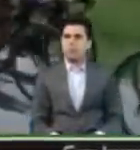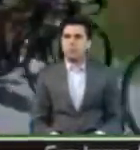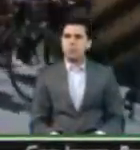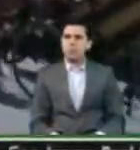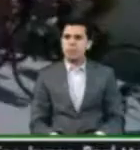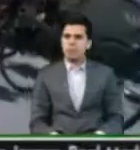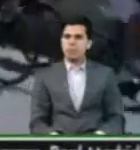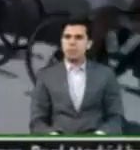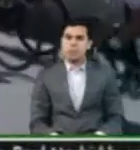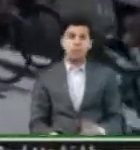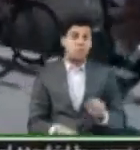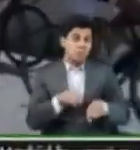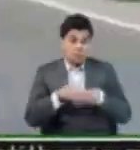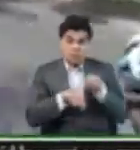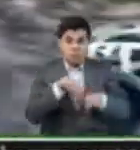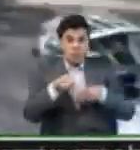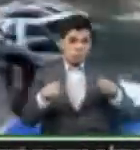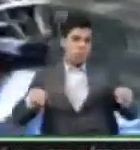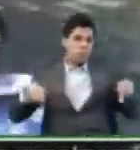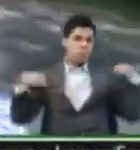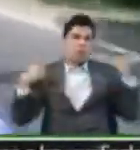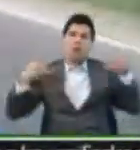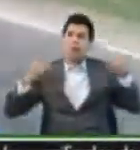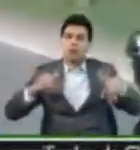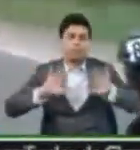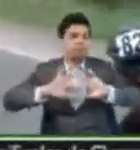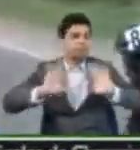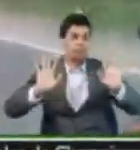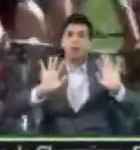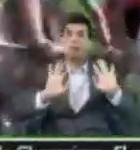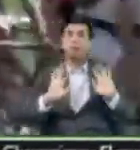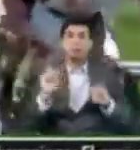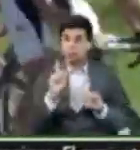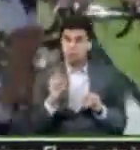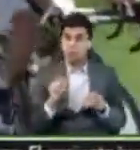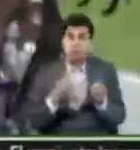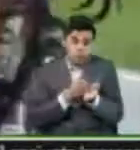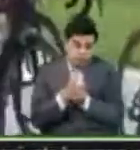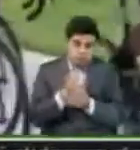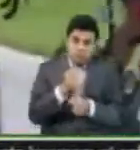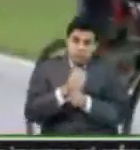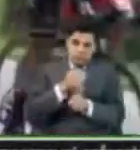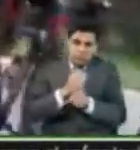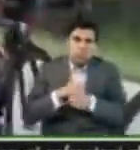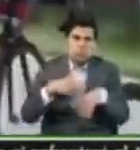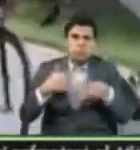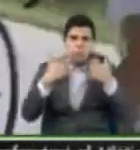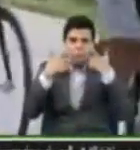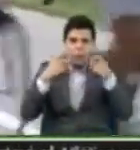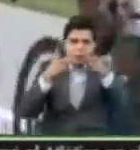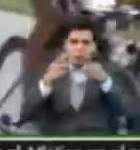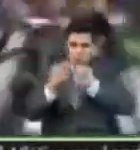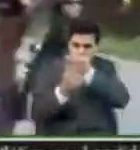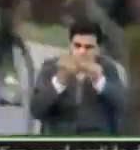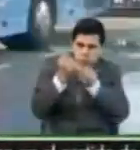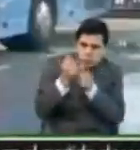Cuando se baja el telón de la carrera, la tarea no concluye. Al contrario, allí inicia el verdadero trabajo de quienes están detrás de